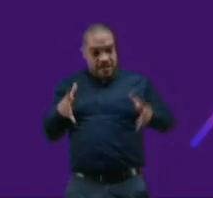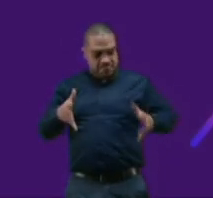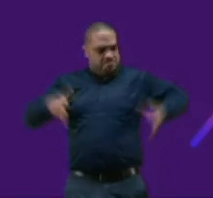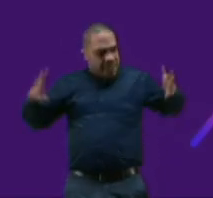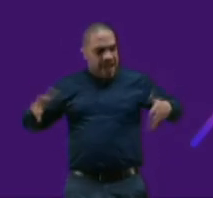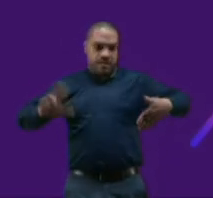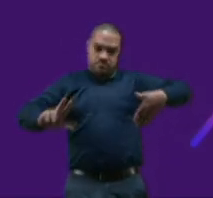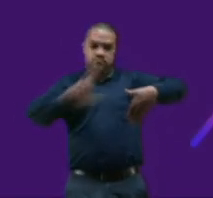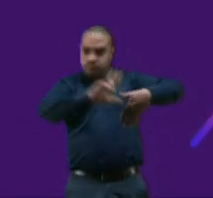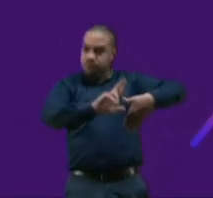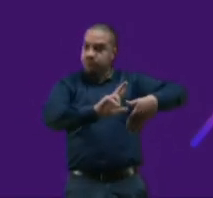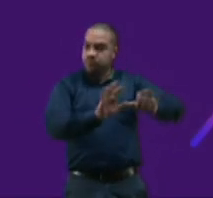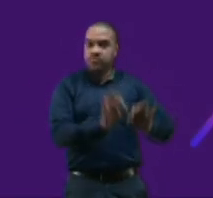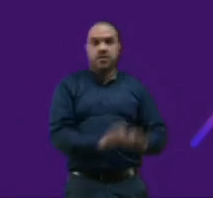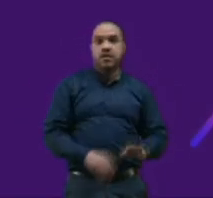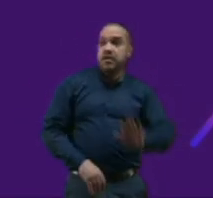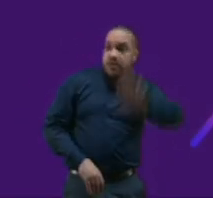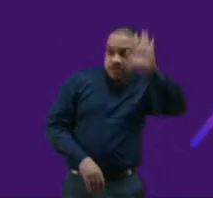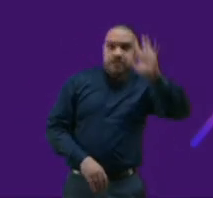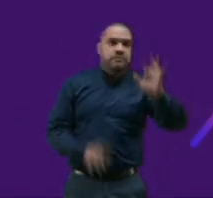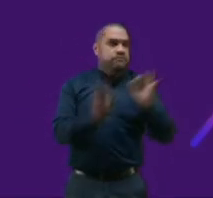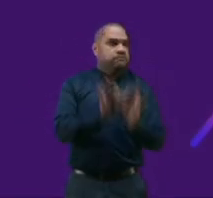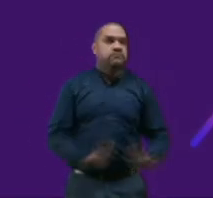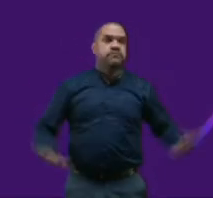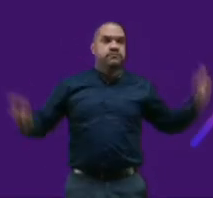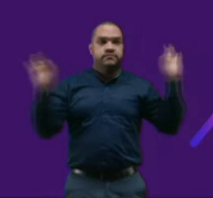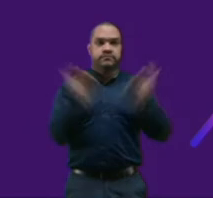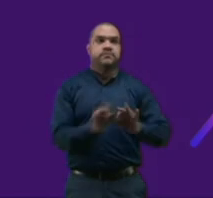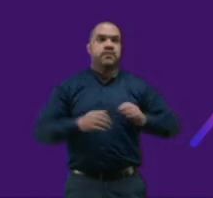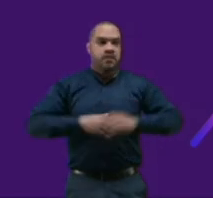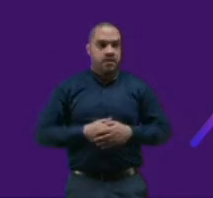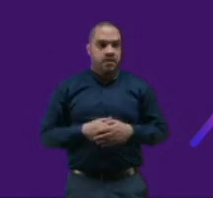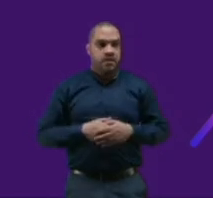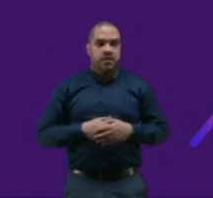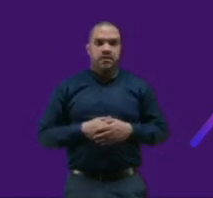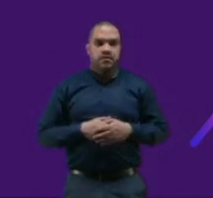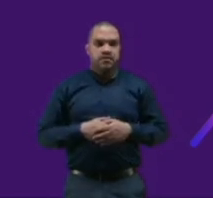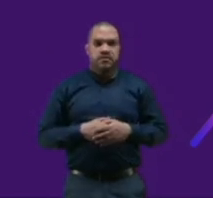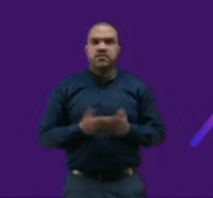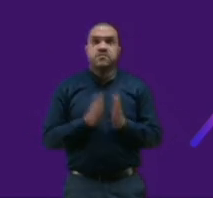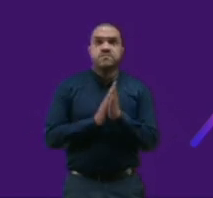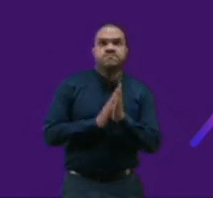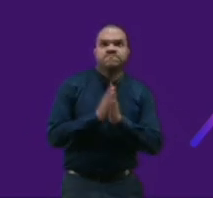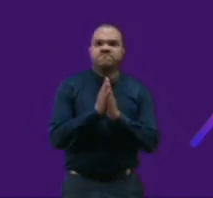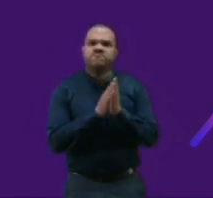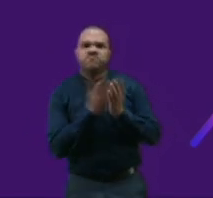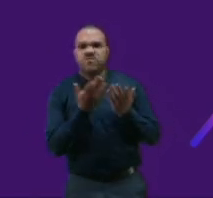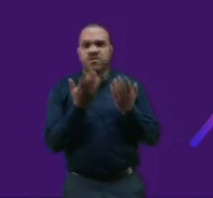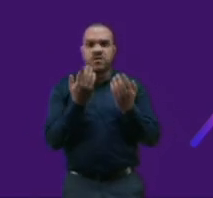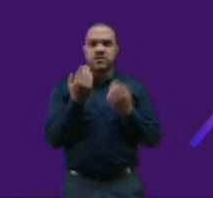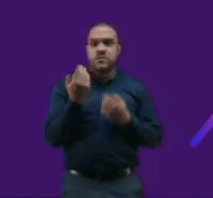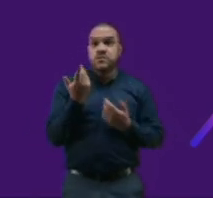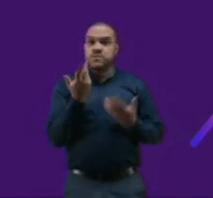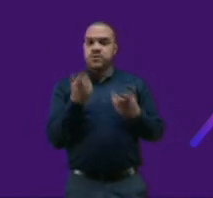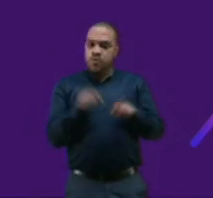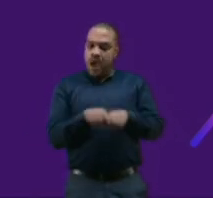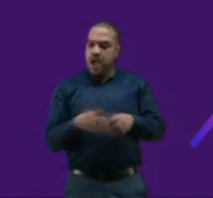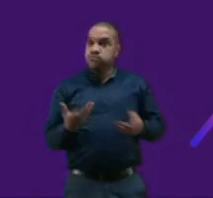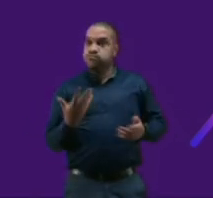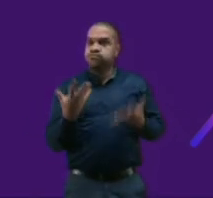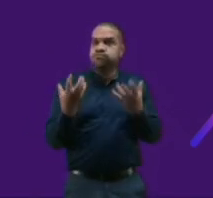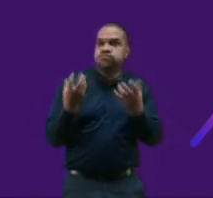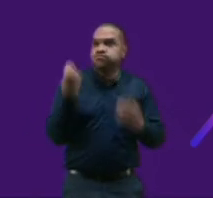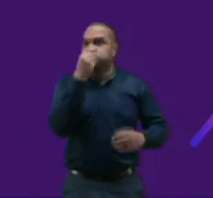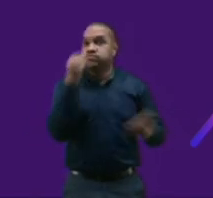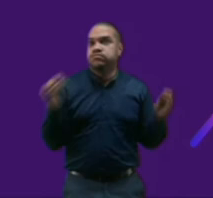súper súper importante te lo digo yo desde el lado del inversionista la ambición es posiblemente el factor que nosotros le damos